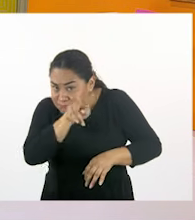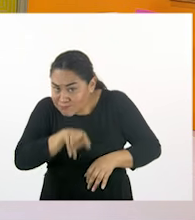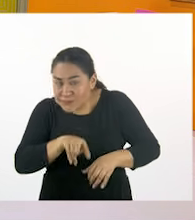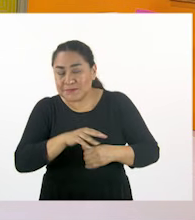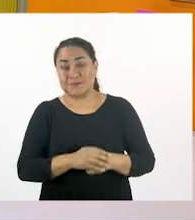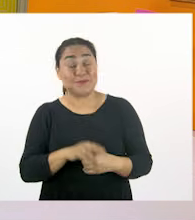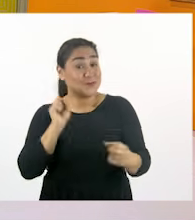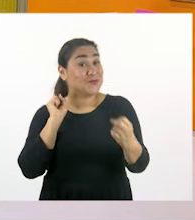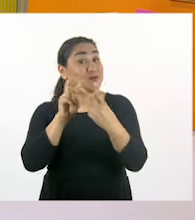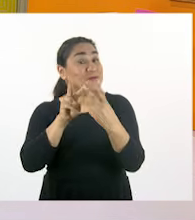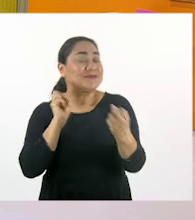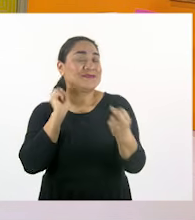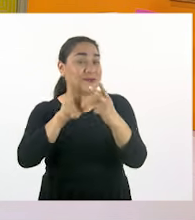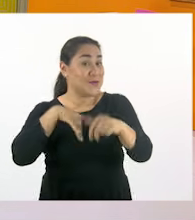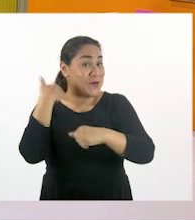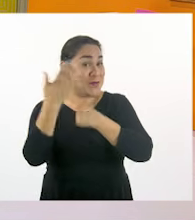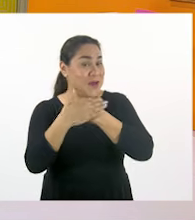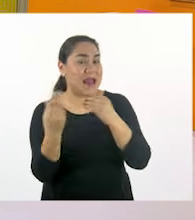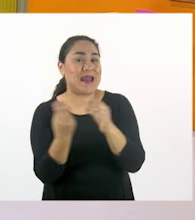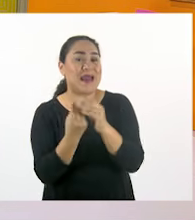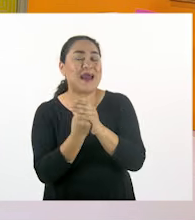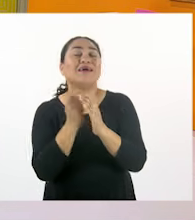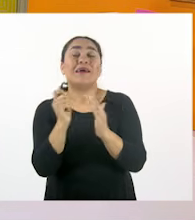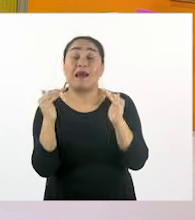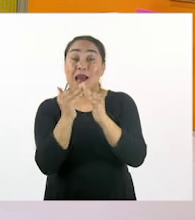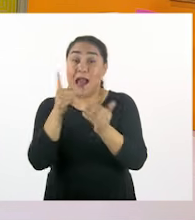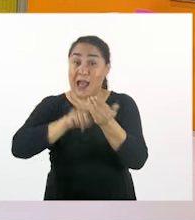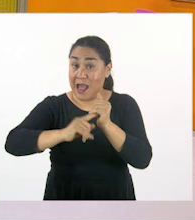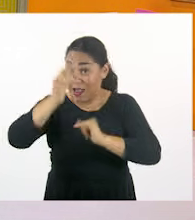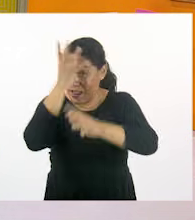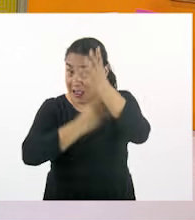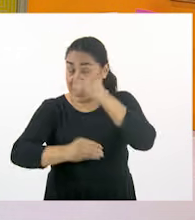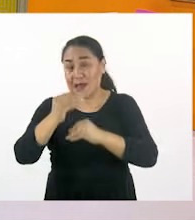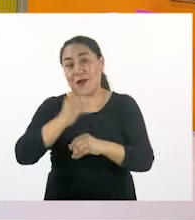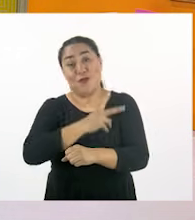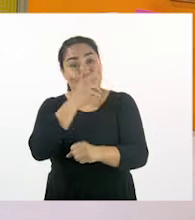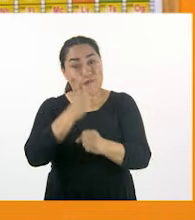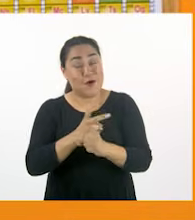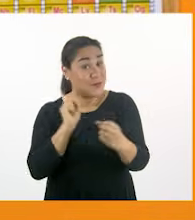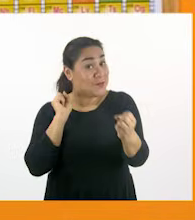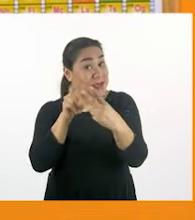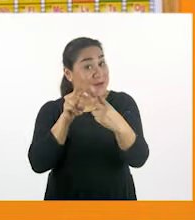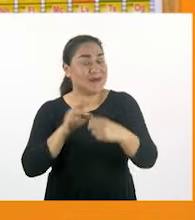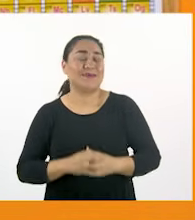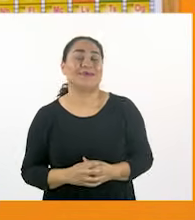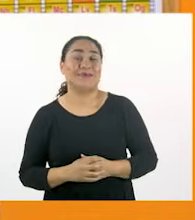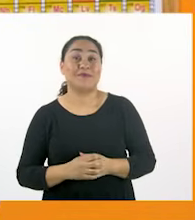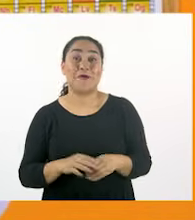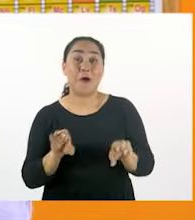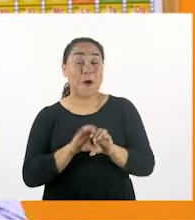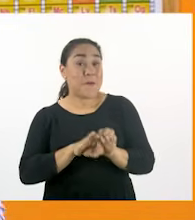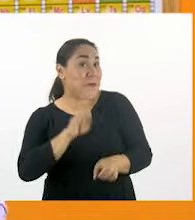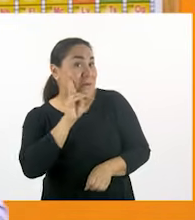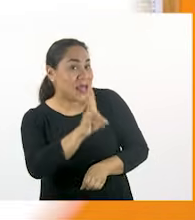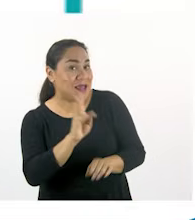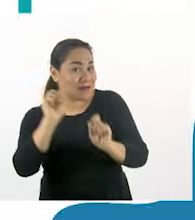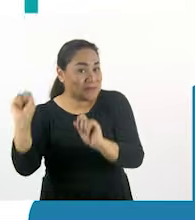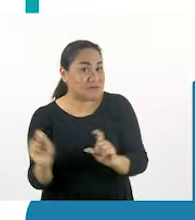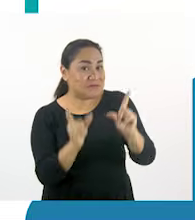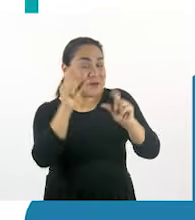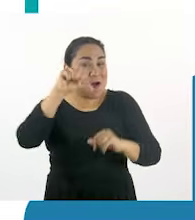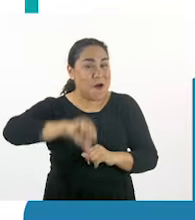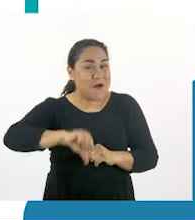Nos vemos a la siguiente clase de Aprenden Casa 2. ¡Nos vemos! ¿Qué les pareció el programa de hoy?